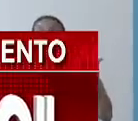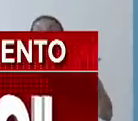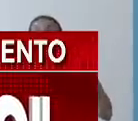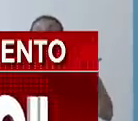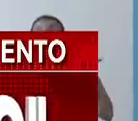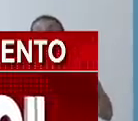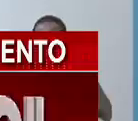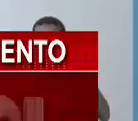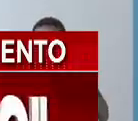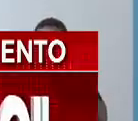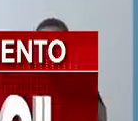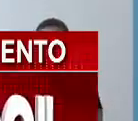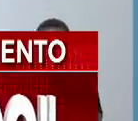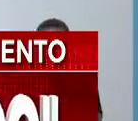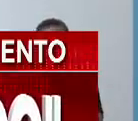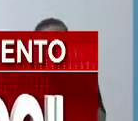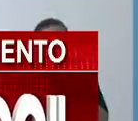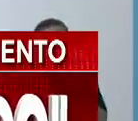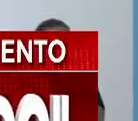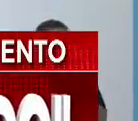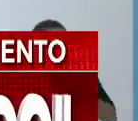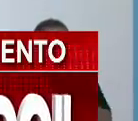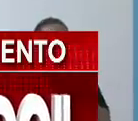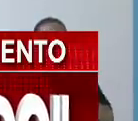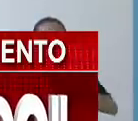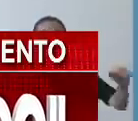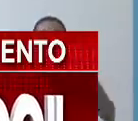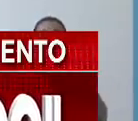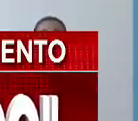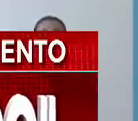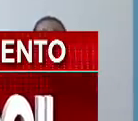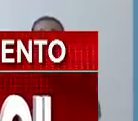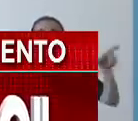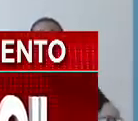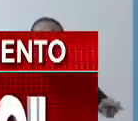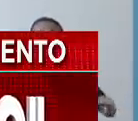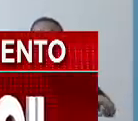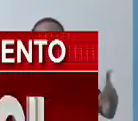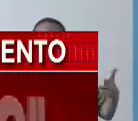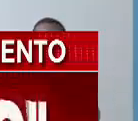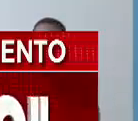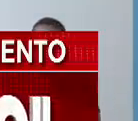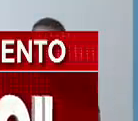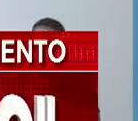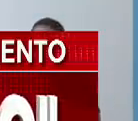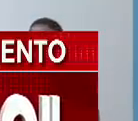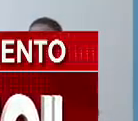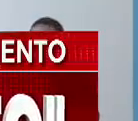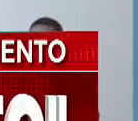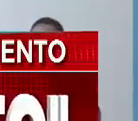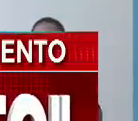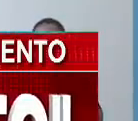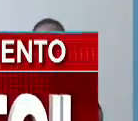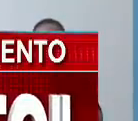entre esas medidas se anunciaron algunas para proteger a los sectores más vulnerables como la implementación de un pago extraordinario